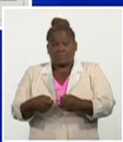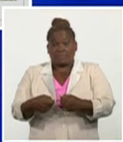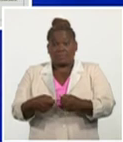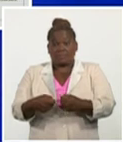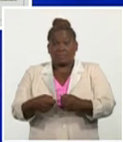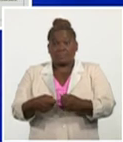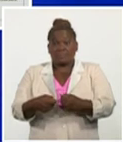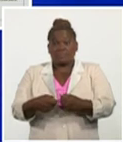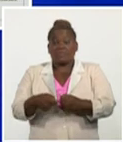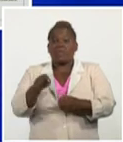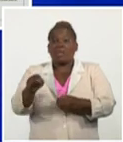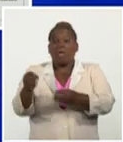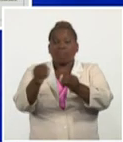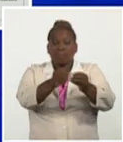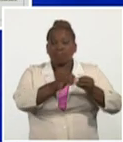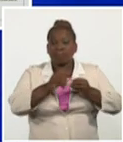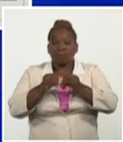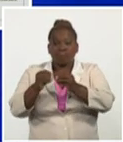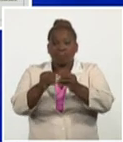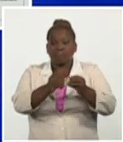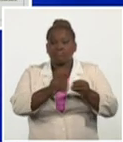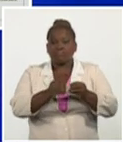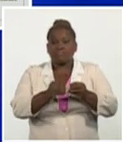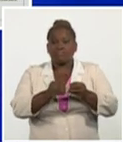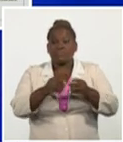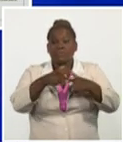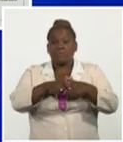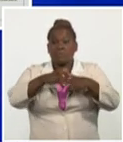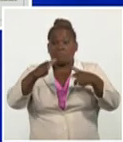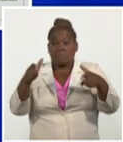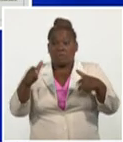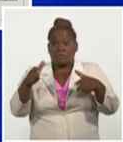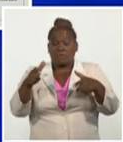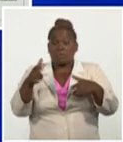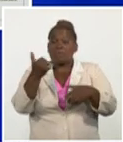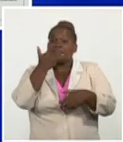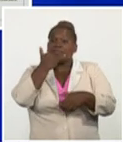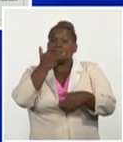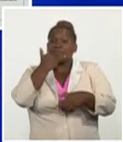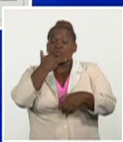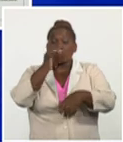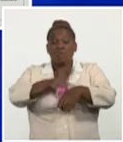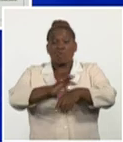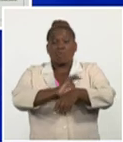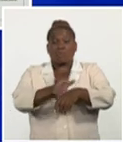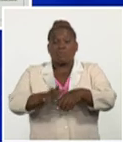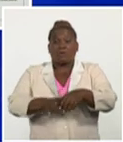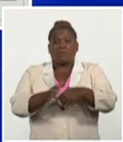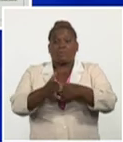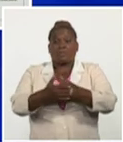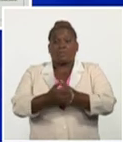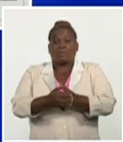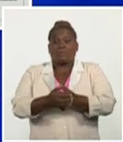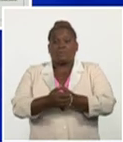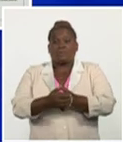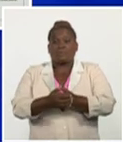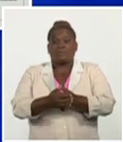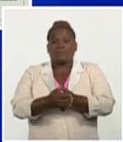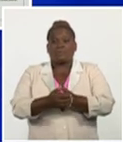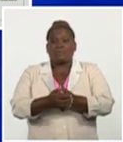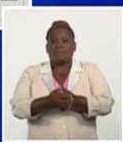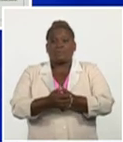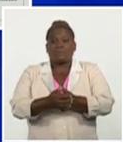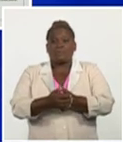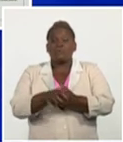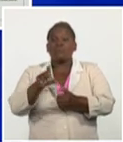la transmisión, las mayores tasas de incidencia de casos confirmados en los últimos 15